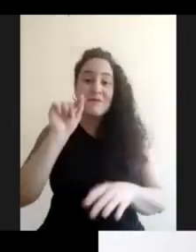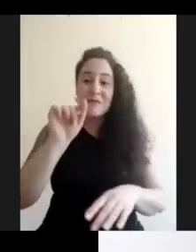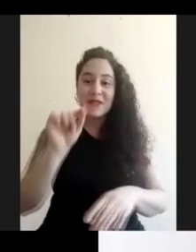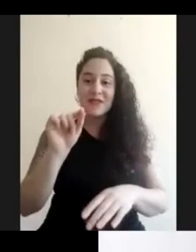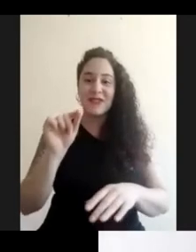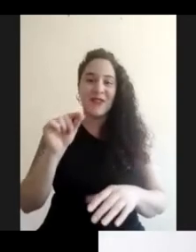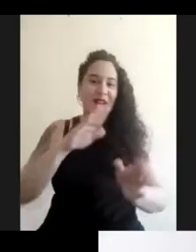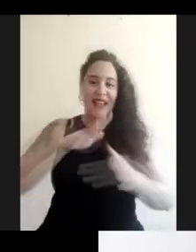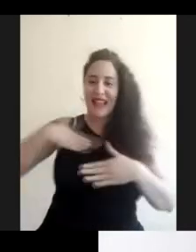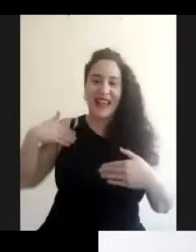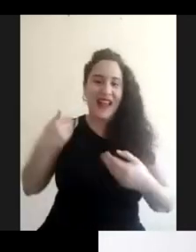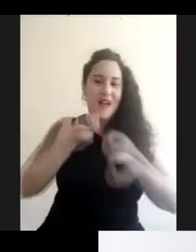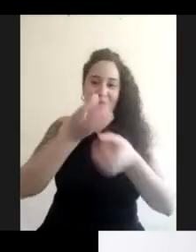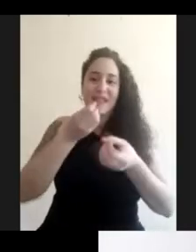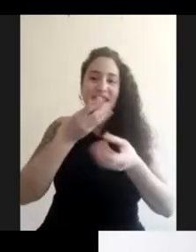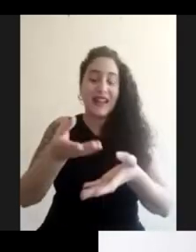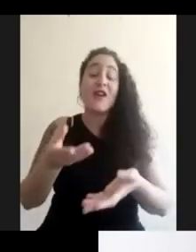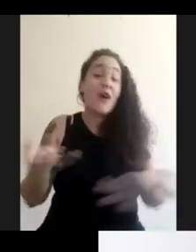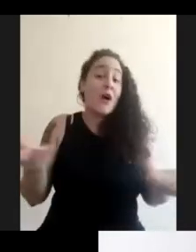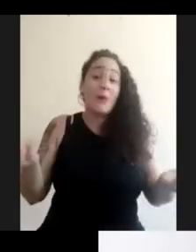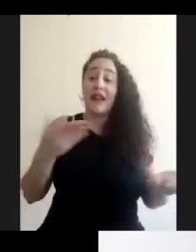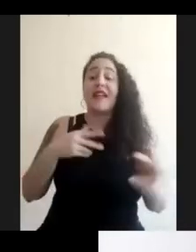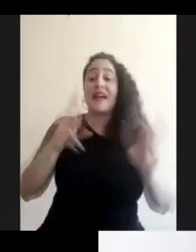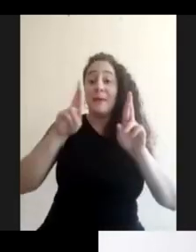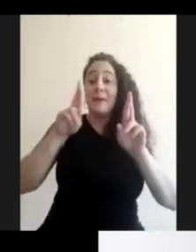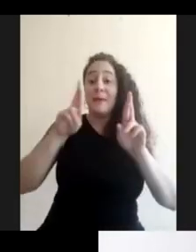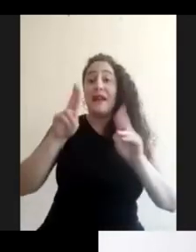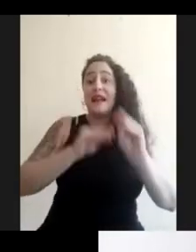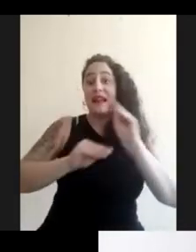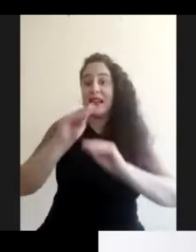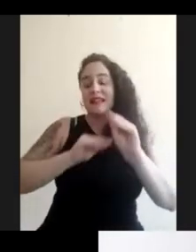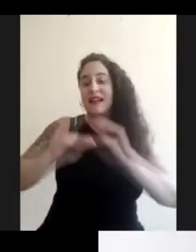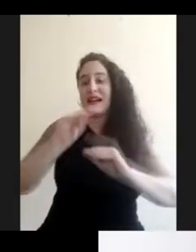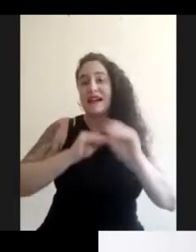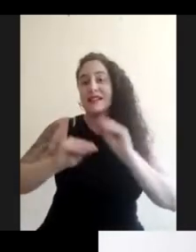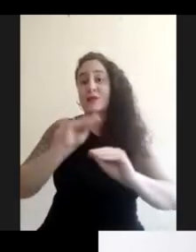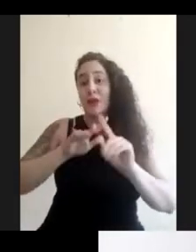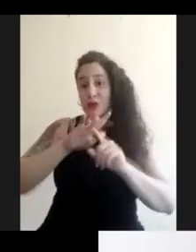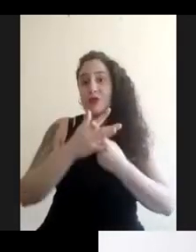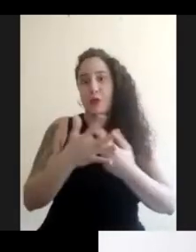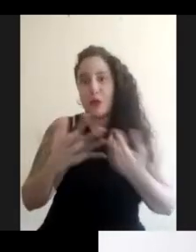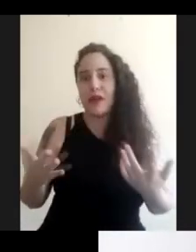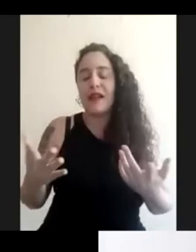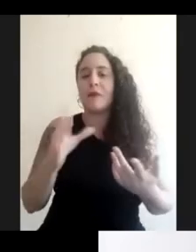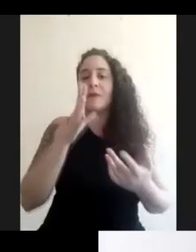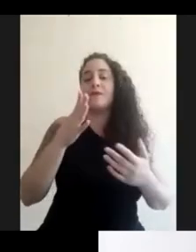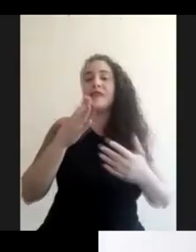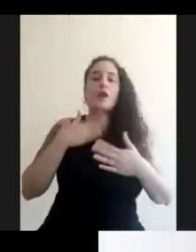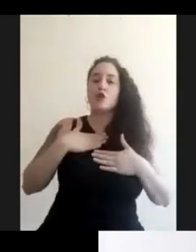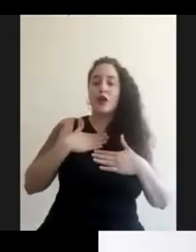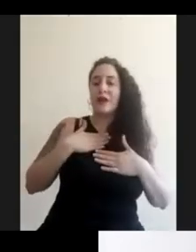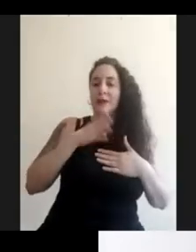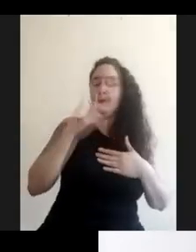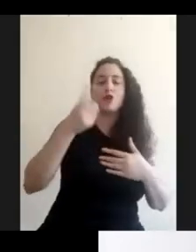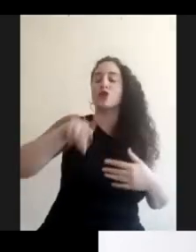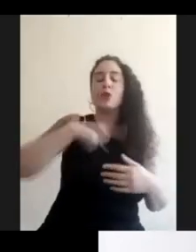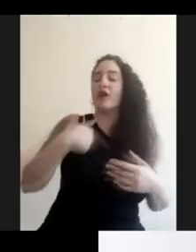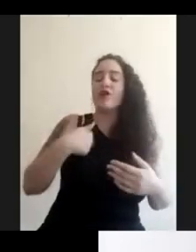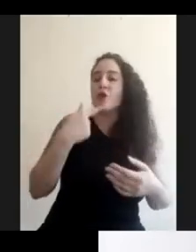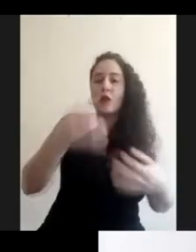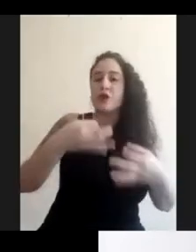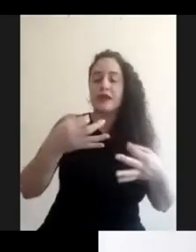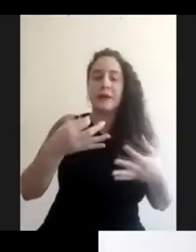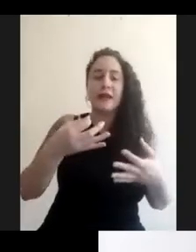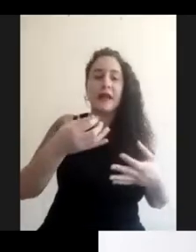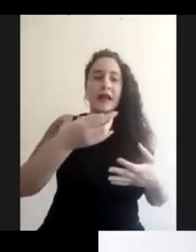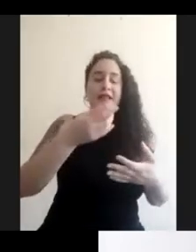que quieras comentarnos en 1 minutillo. Pues nada, esperar que esta situación se solucione, ya no solamente por nosotros, porque yo,